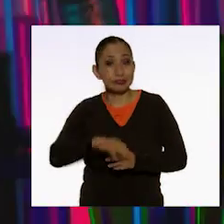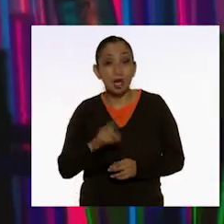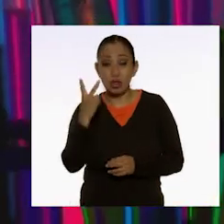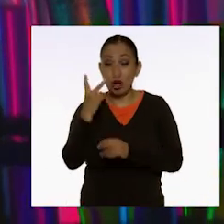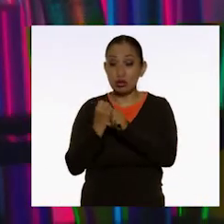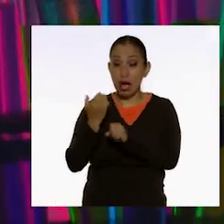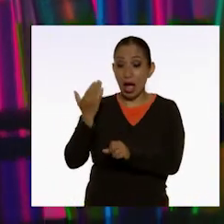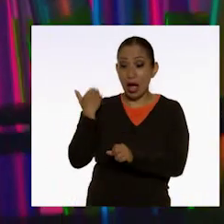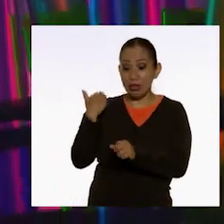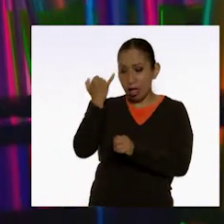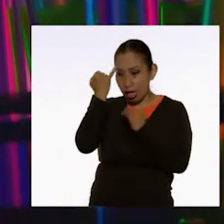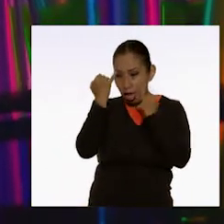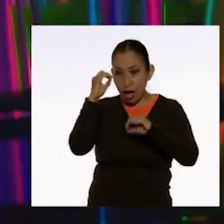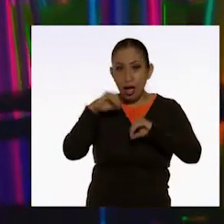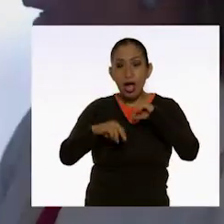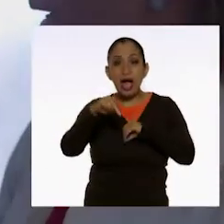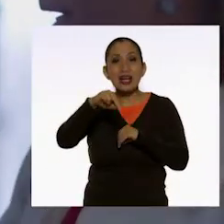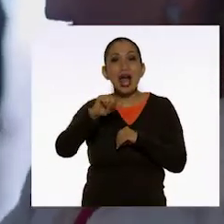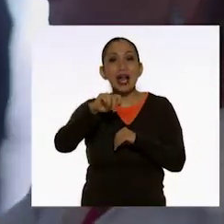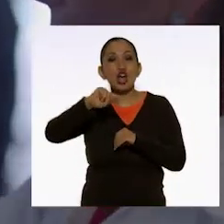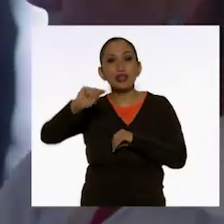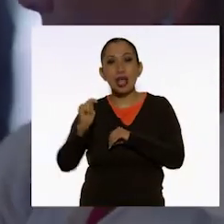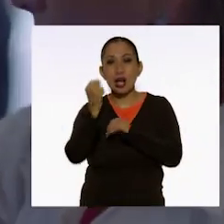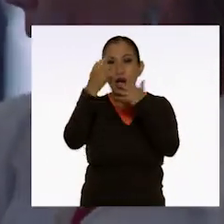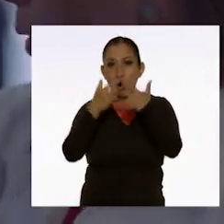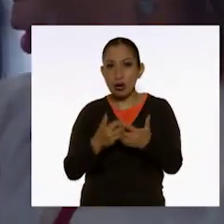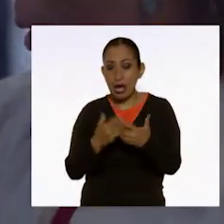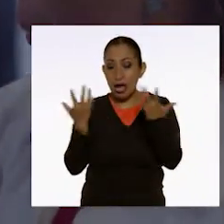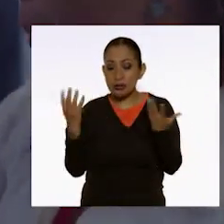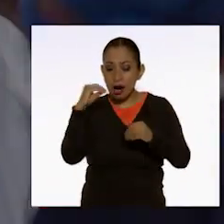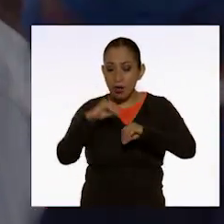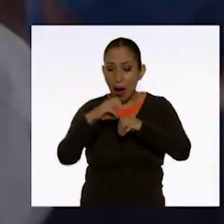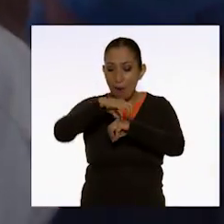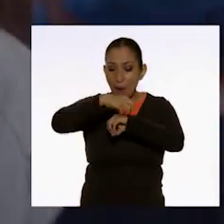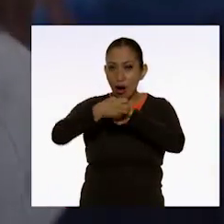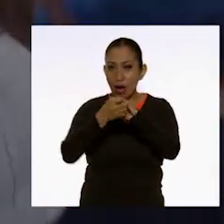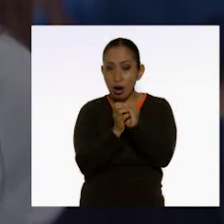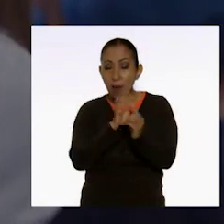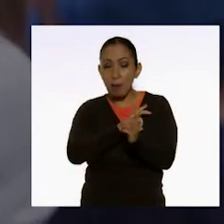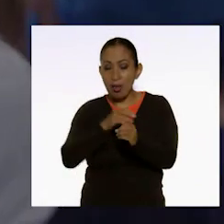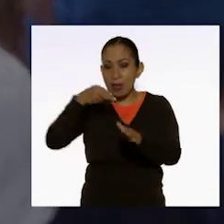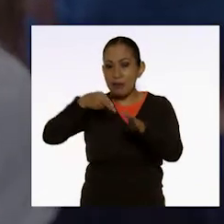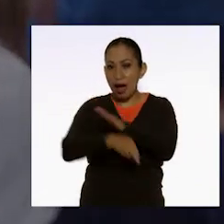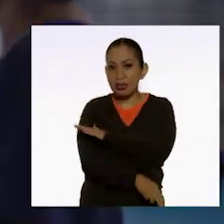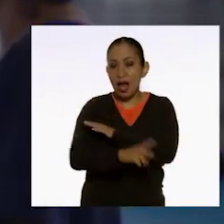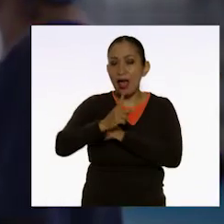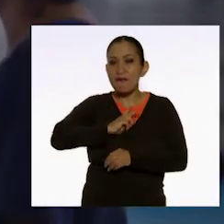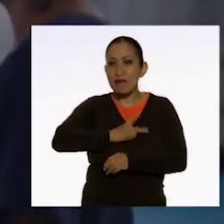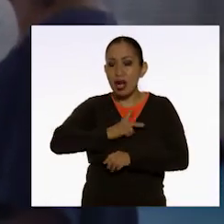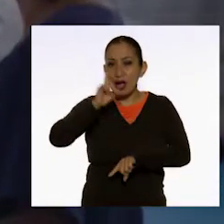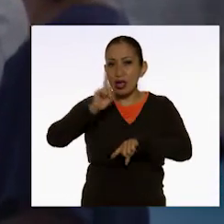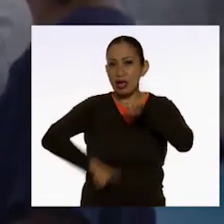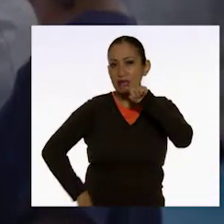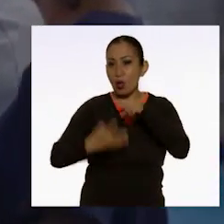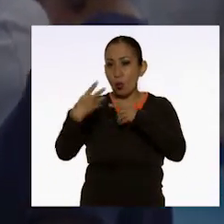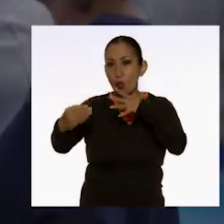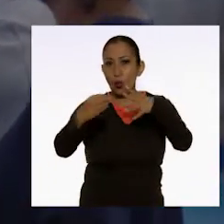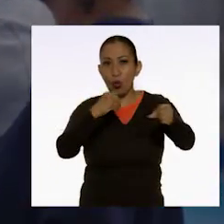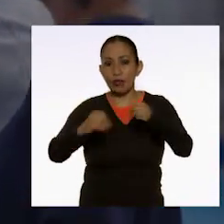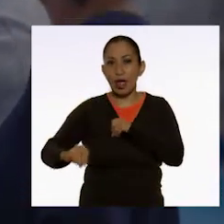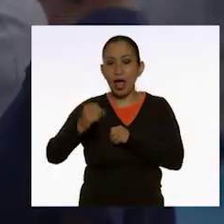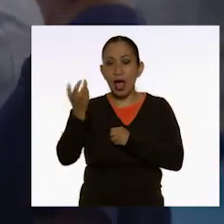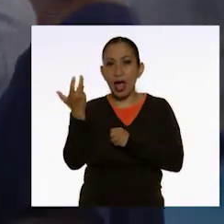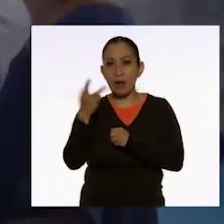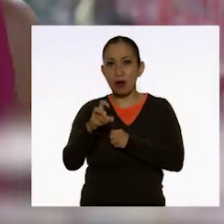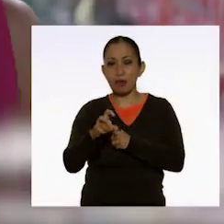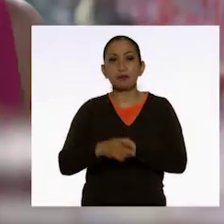unos años, innovamos en el mundo de la nanotecnología, creando una nueva molécula capaz de matar virus, ayudando a acabar con una crisis